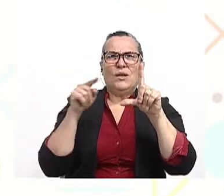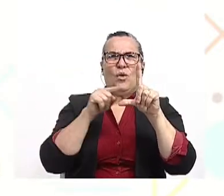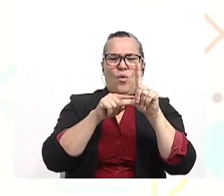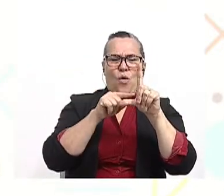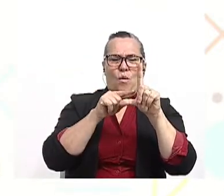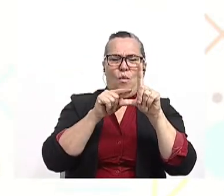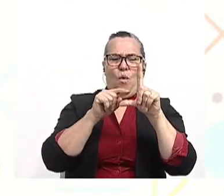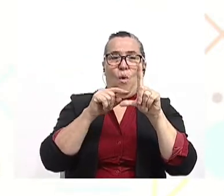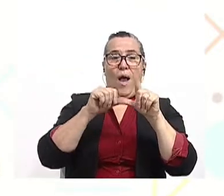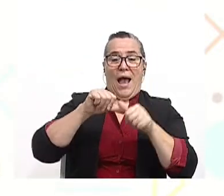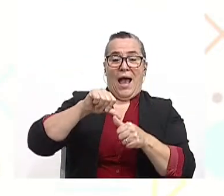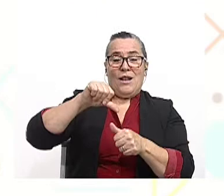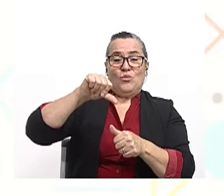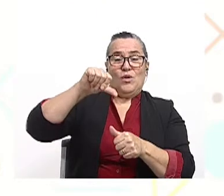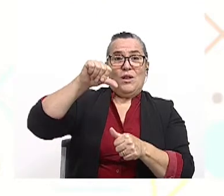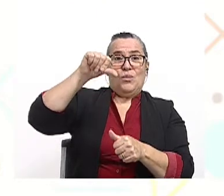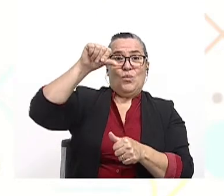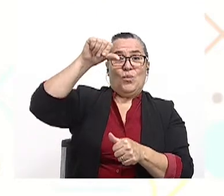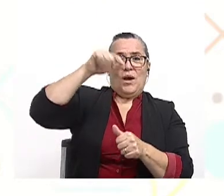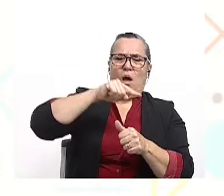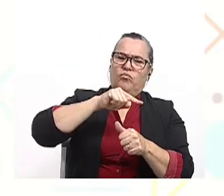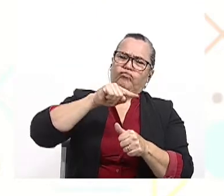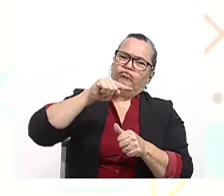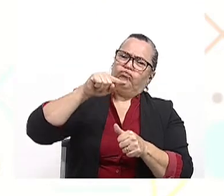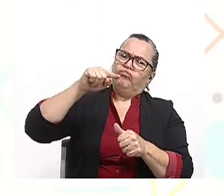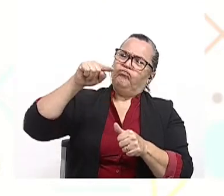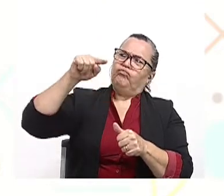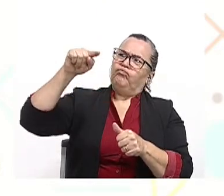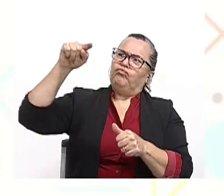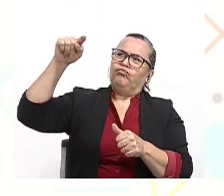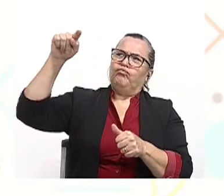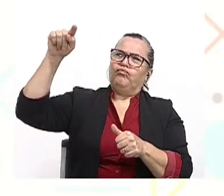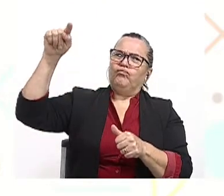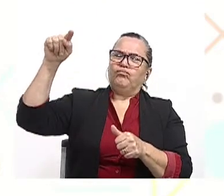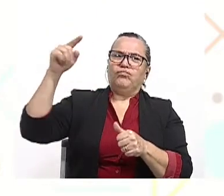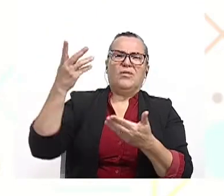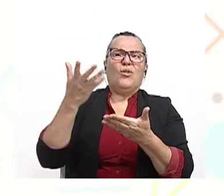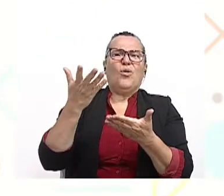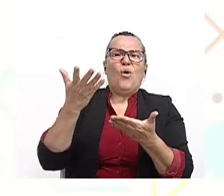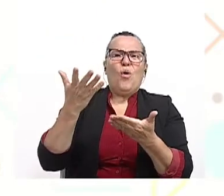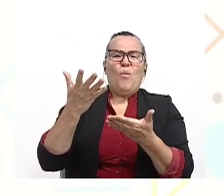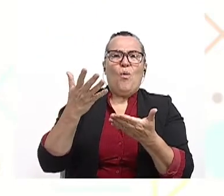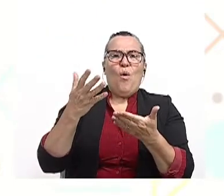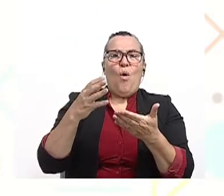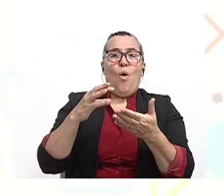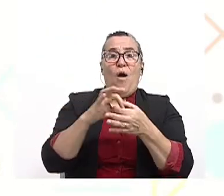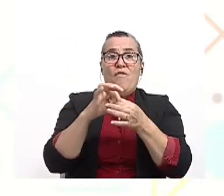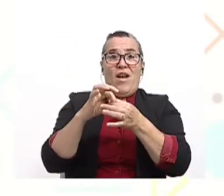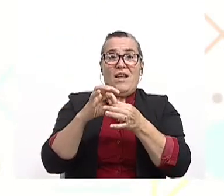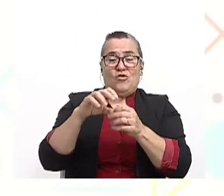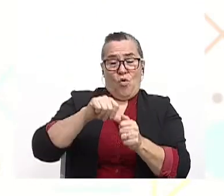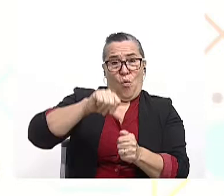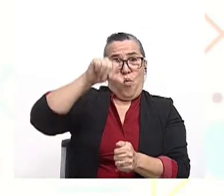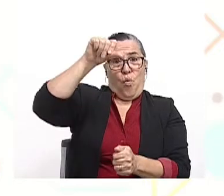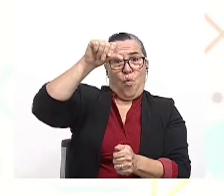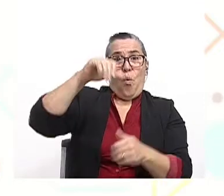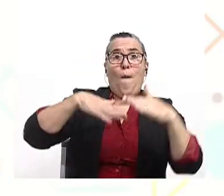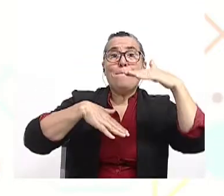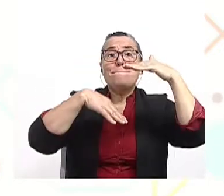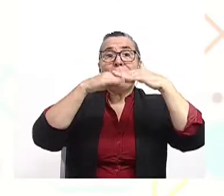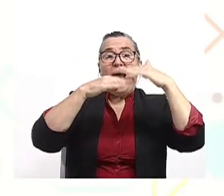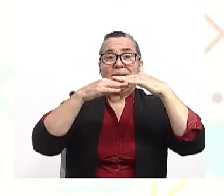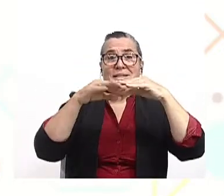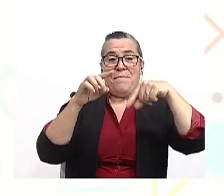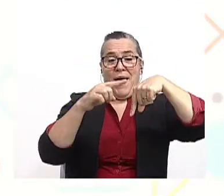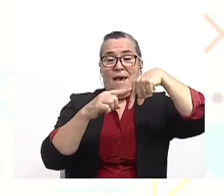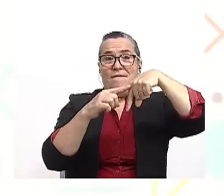la altura en relación ¿con quién? Con la longitud máxima que va a tener el fémur. Y observen que es